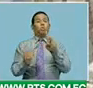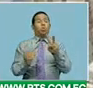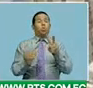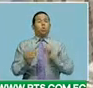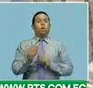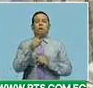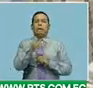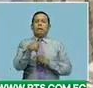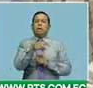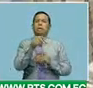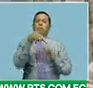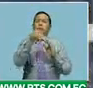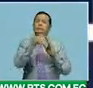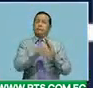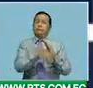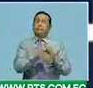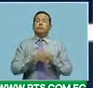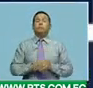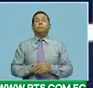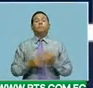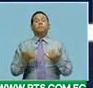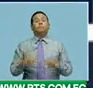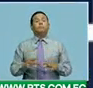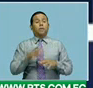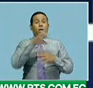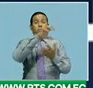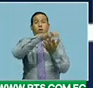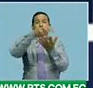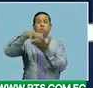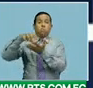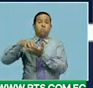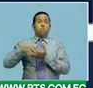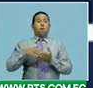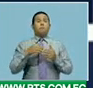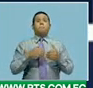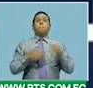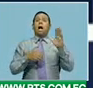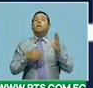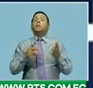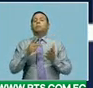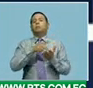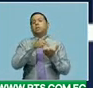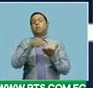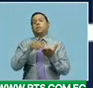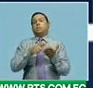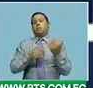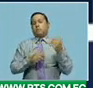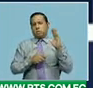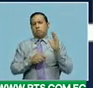pronóstico reservado. En la distribución de las provincias, Pichincha sigue siendo la que registra más casos,